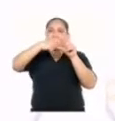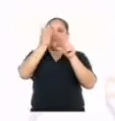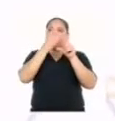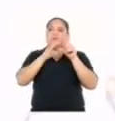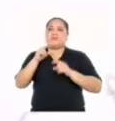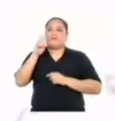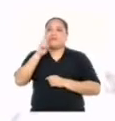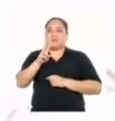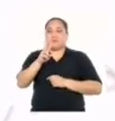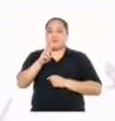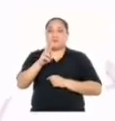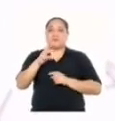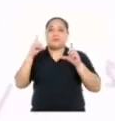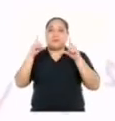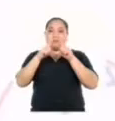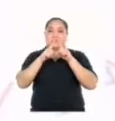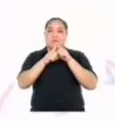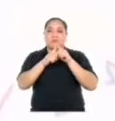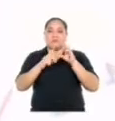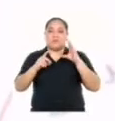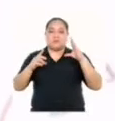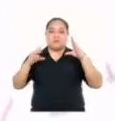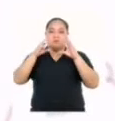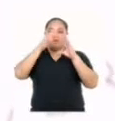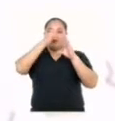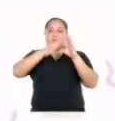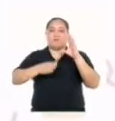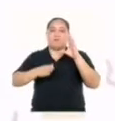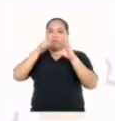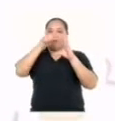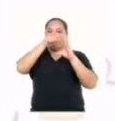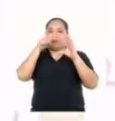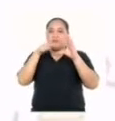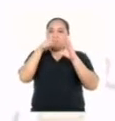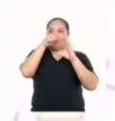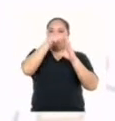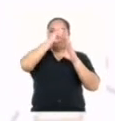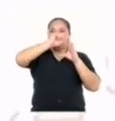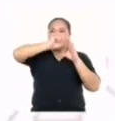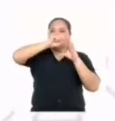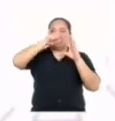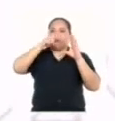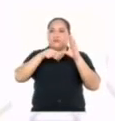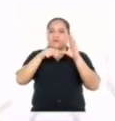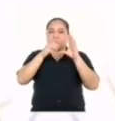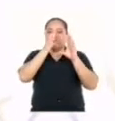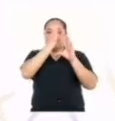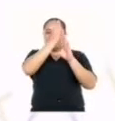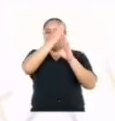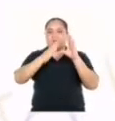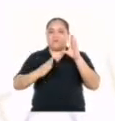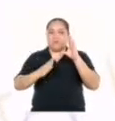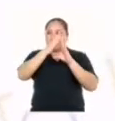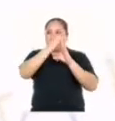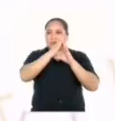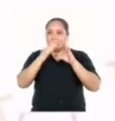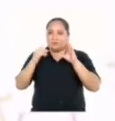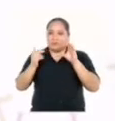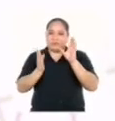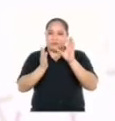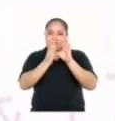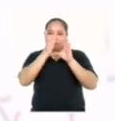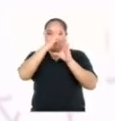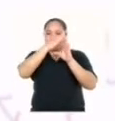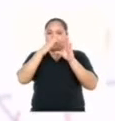dos triángulos son congruentes si tienen dos ángulos correspondientes y además el lado comprendido